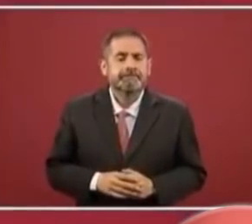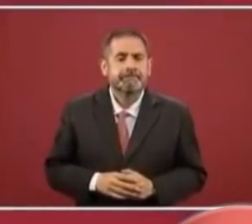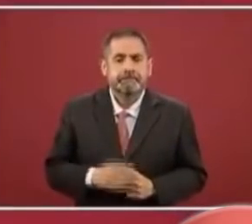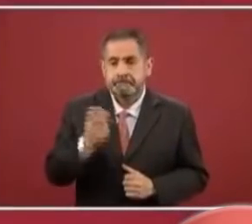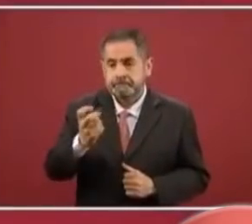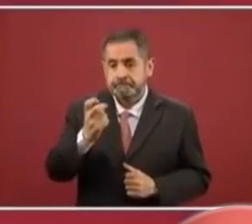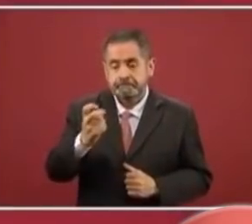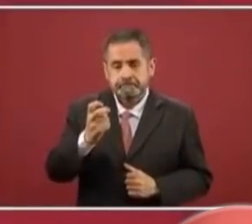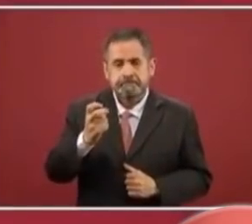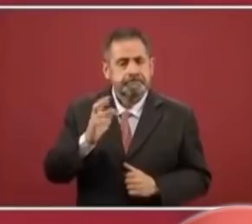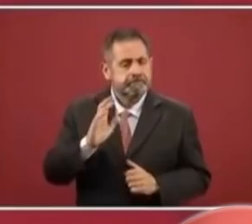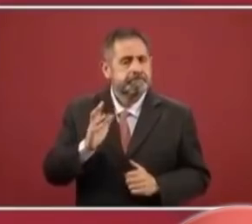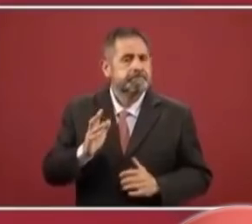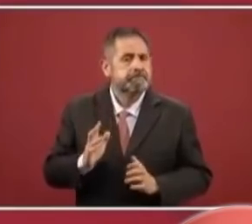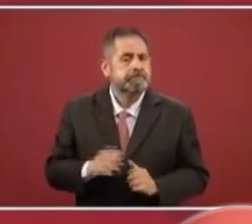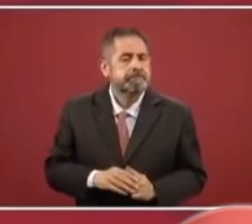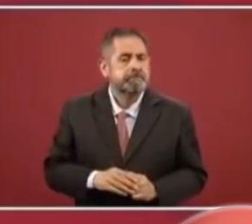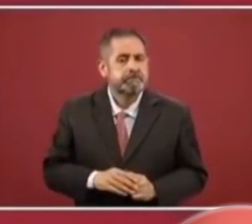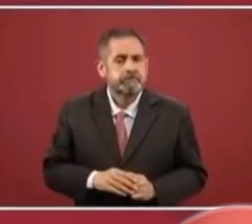Esto ya se había